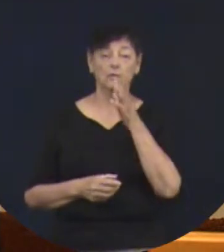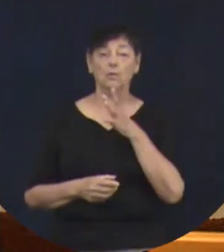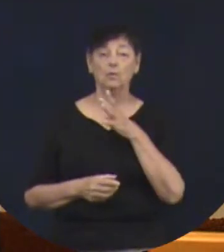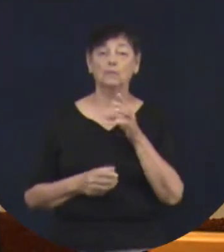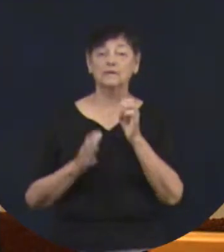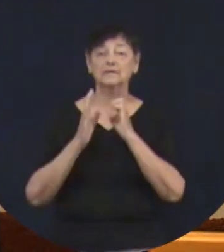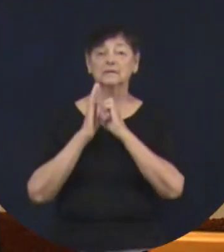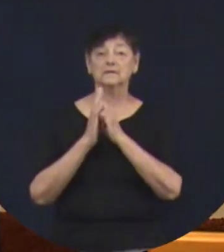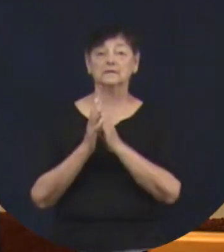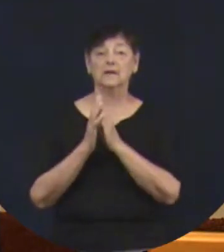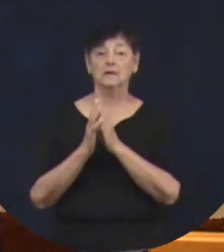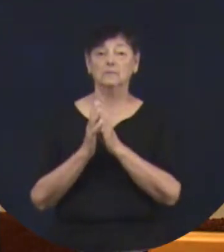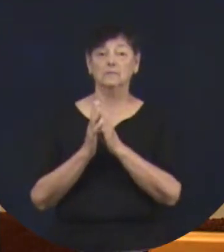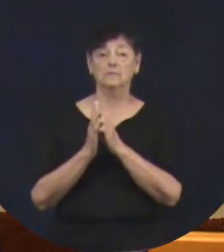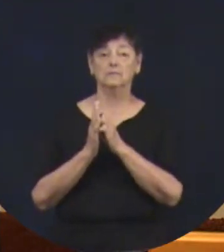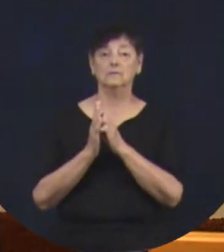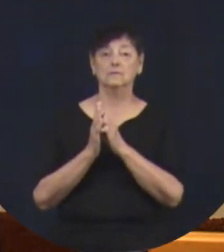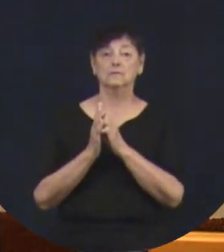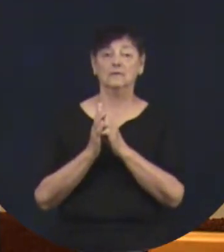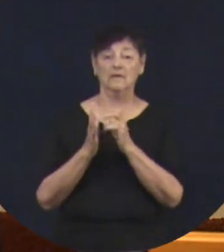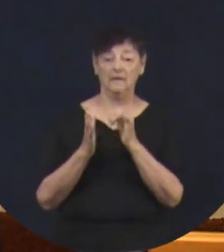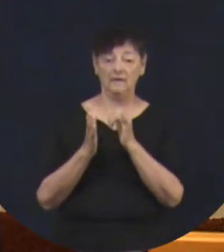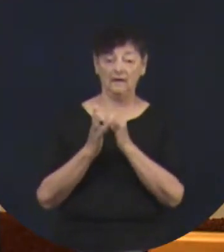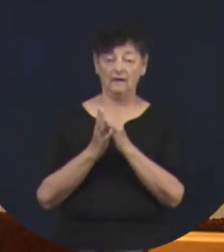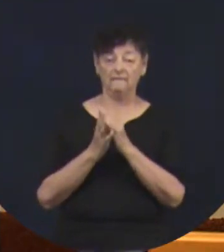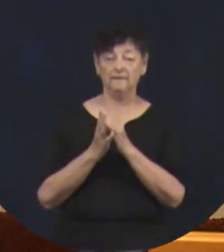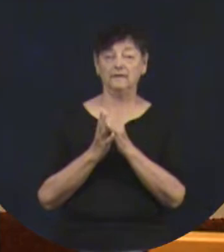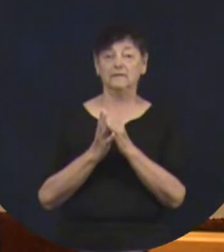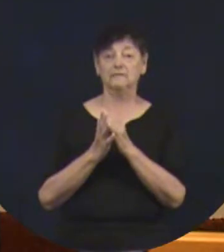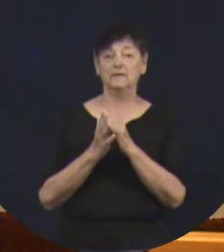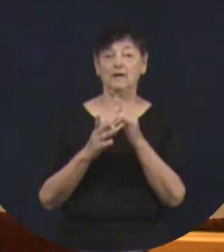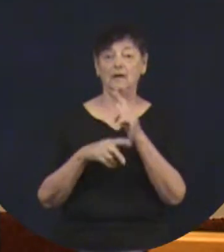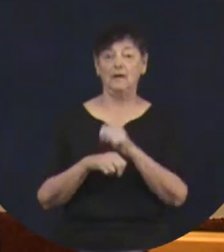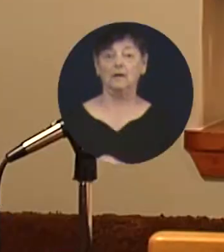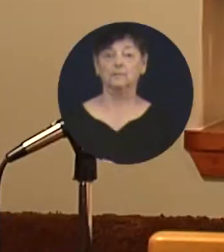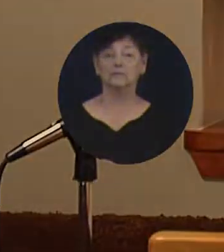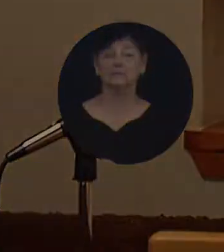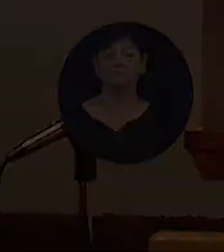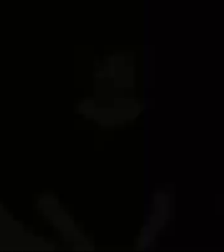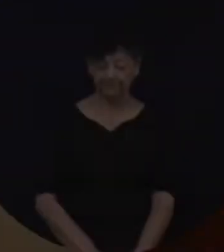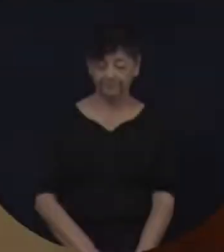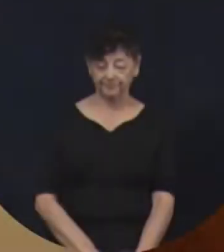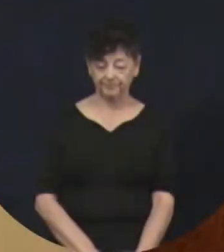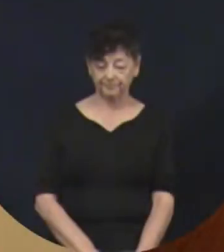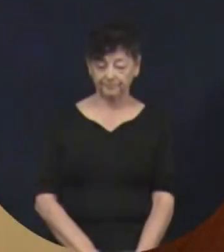un ejemplo de esa virtud.